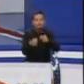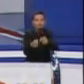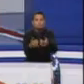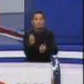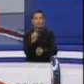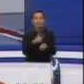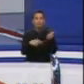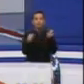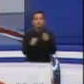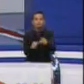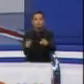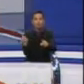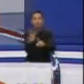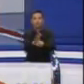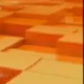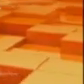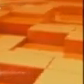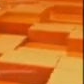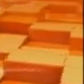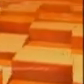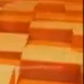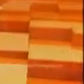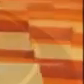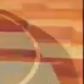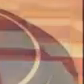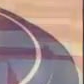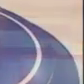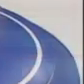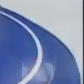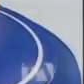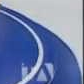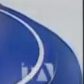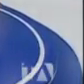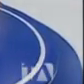mujeres vivan algo tan terrible.